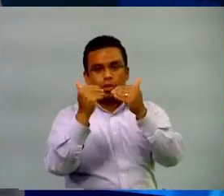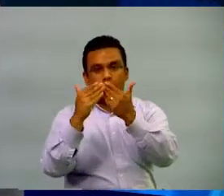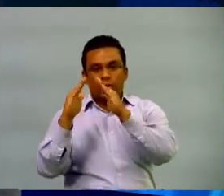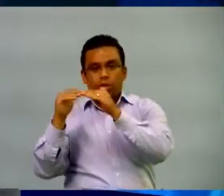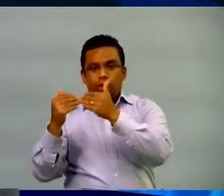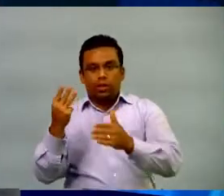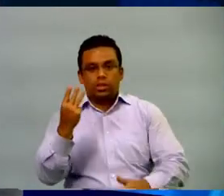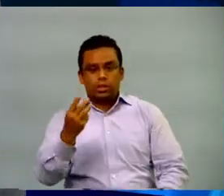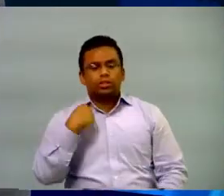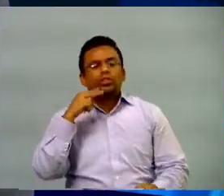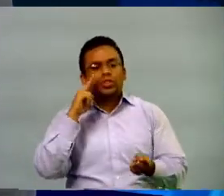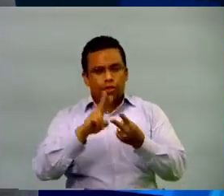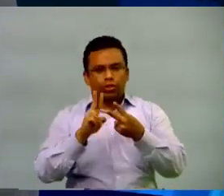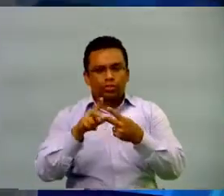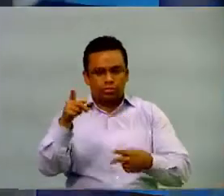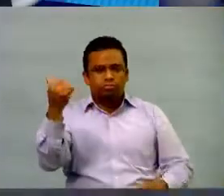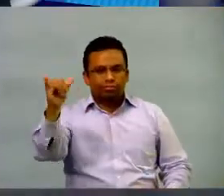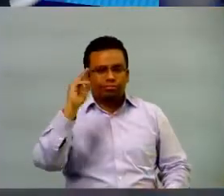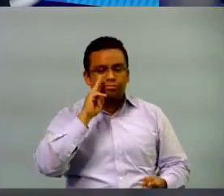Antonia Santos, yo lo conozco.